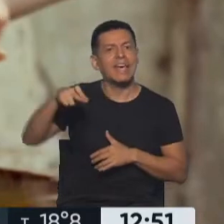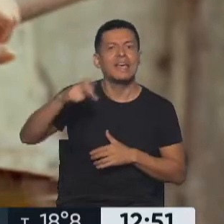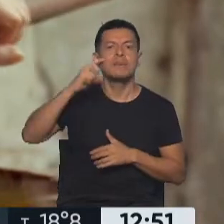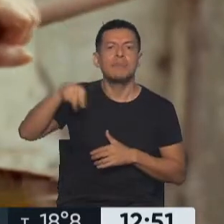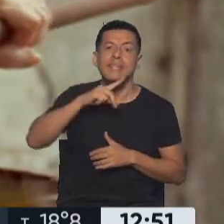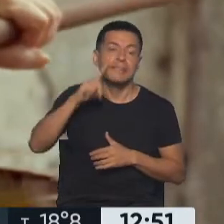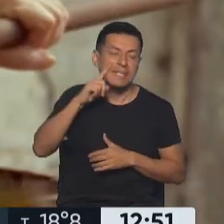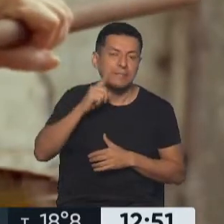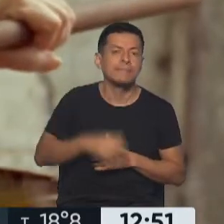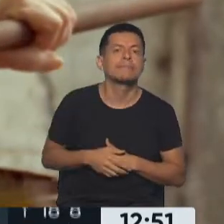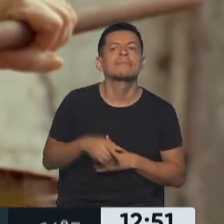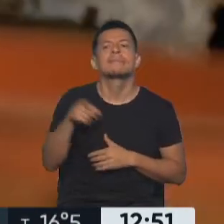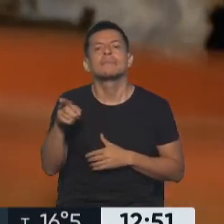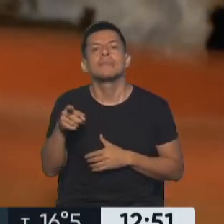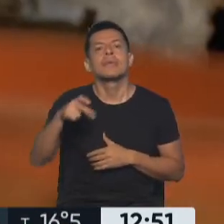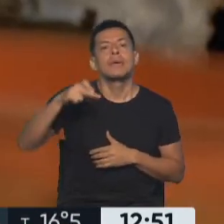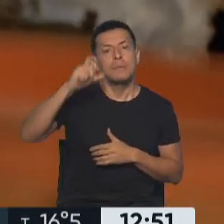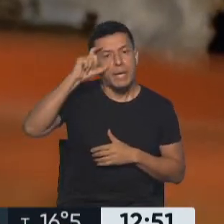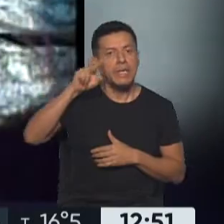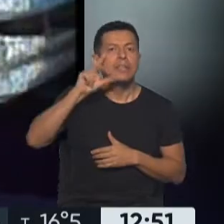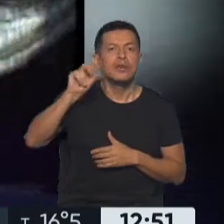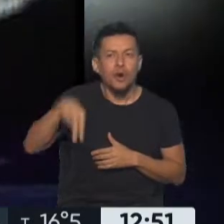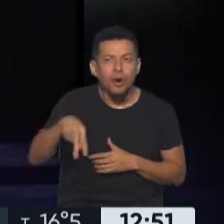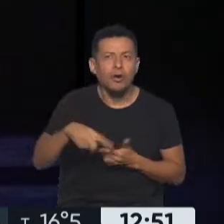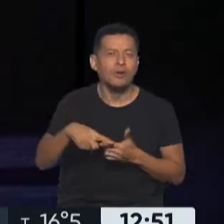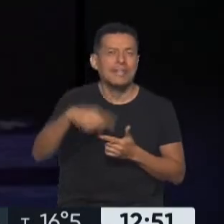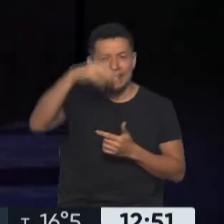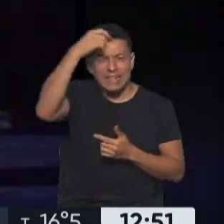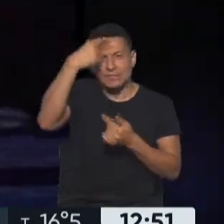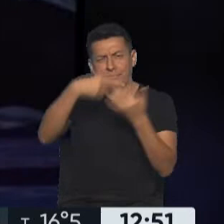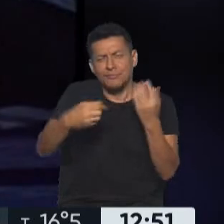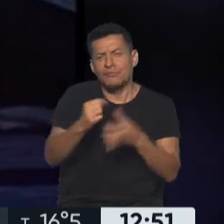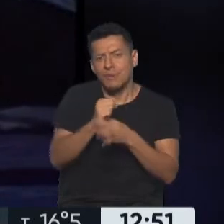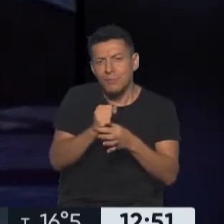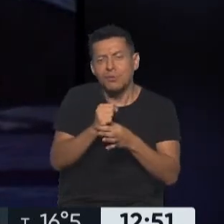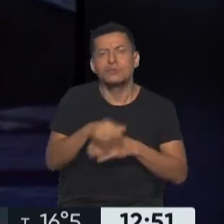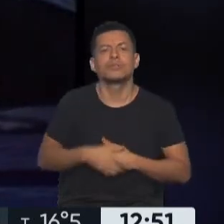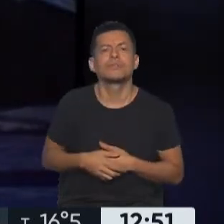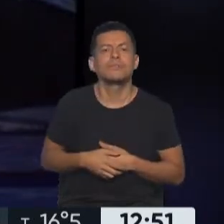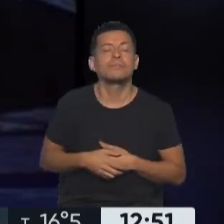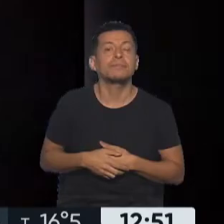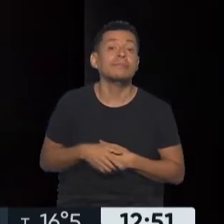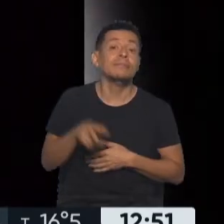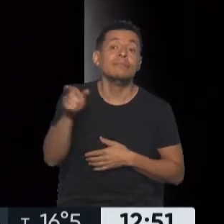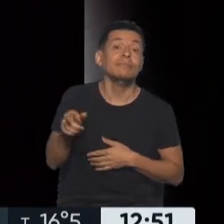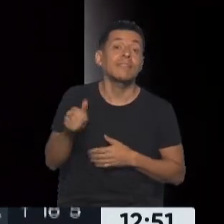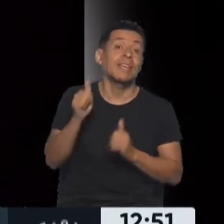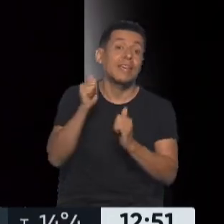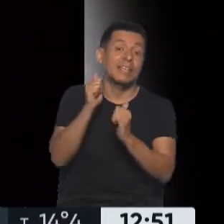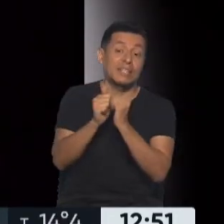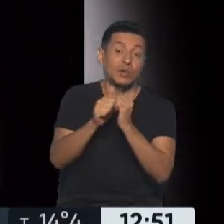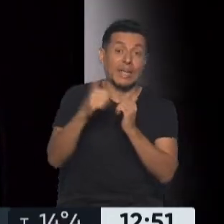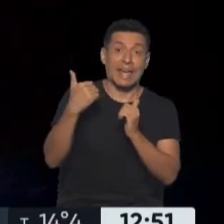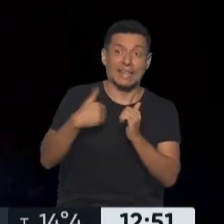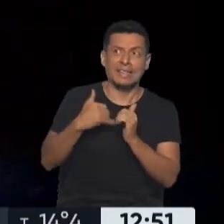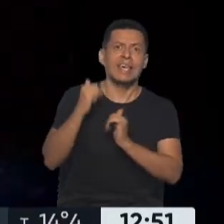el hombre del candombe nacional, del pericón, de... Bueno, como recién lo decía en el móvil Víctor Laplace, ¿no?, el hombre que narró este país con todas las contradicciones,